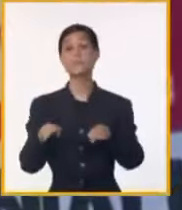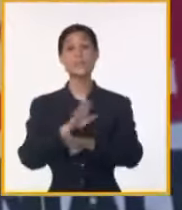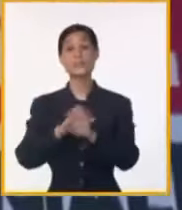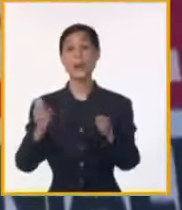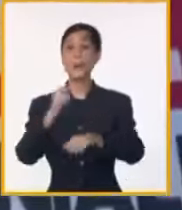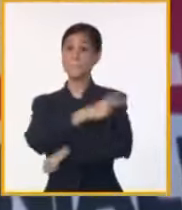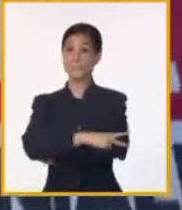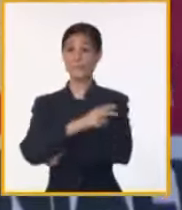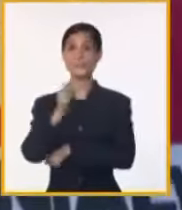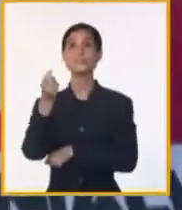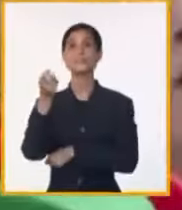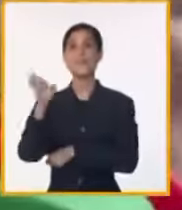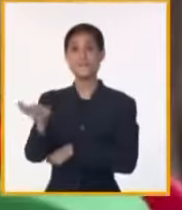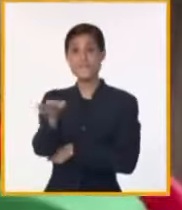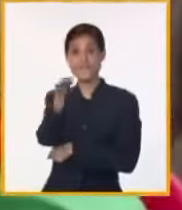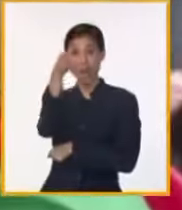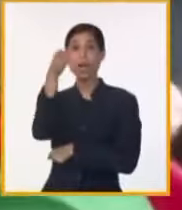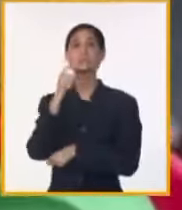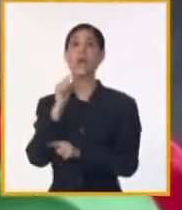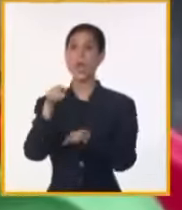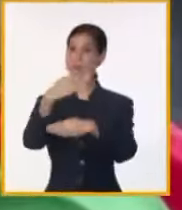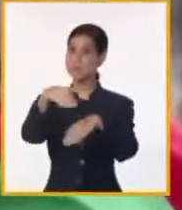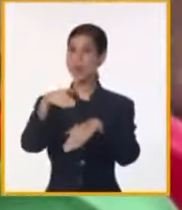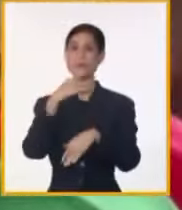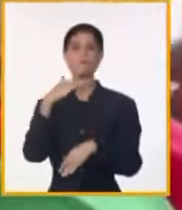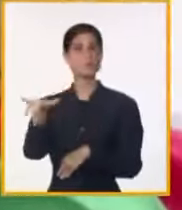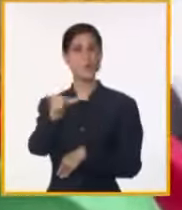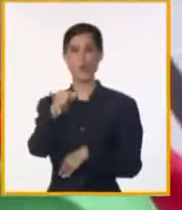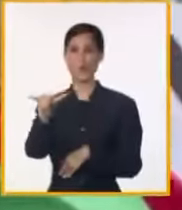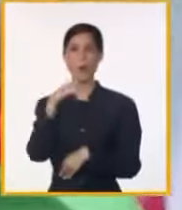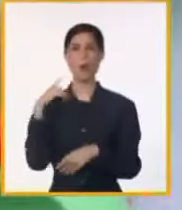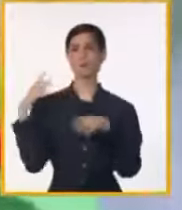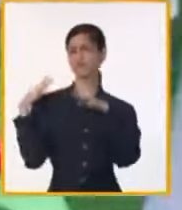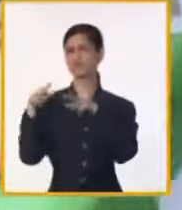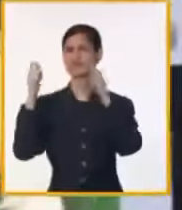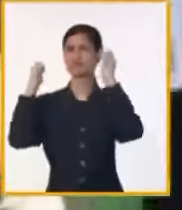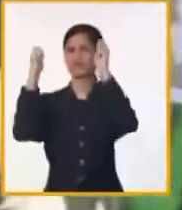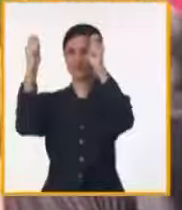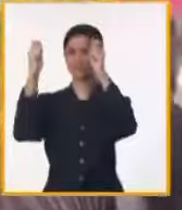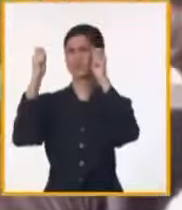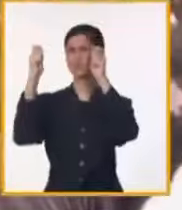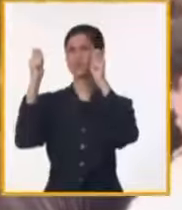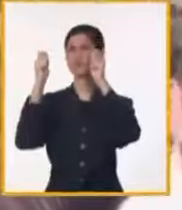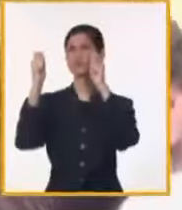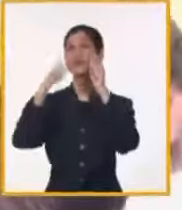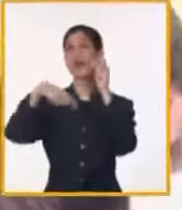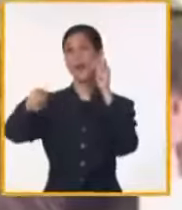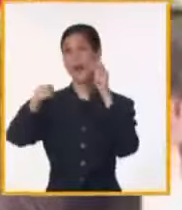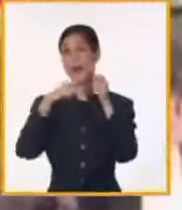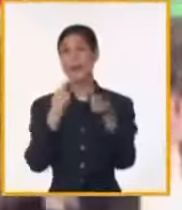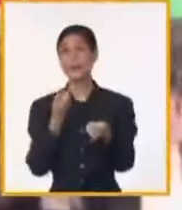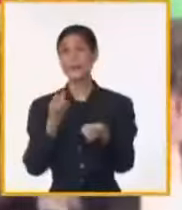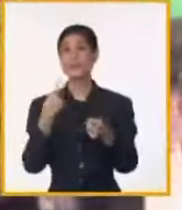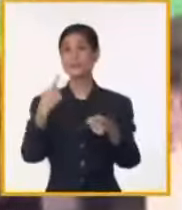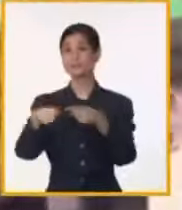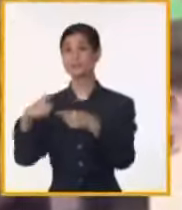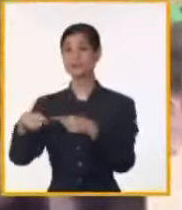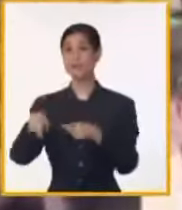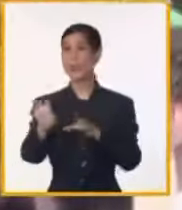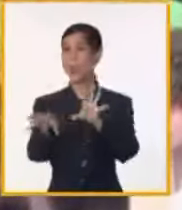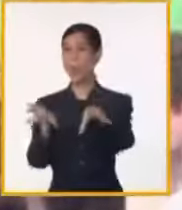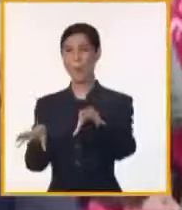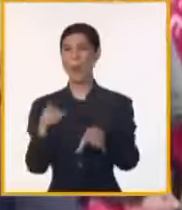personas marcharon por las calles de París contra las ofensivas militares israelíes en gaza y Líbano Lyon tuluz burdeos y